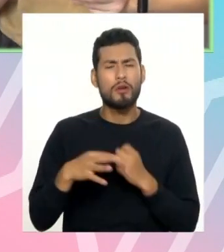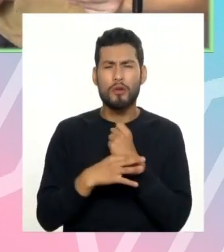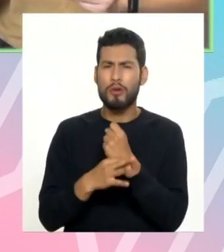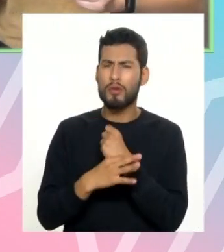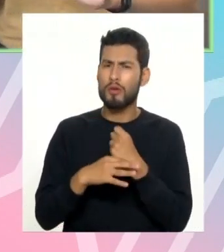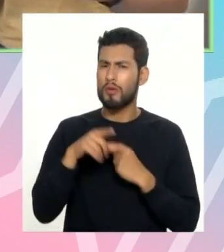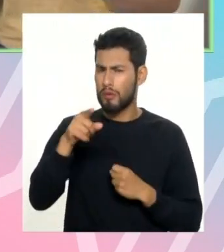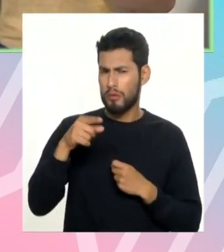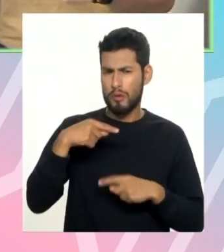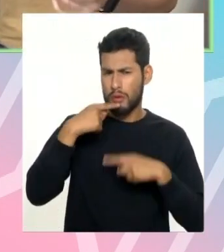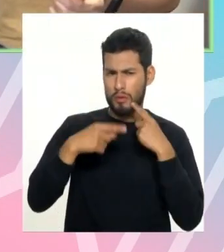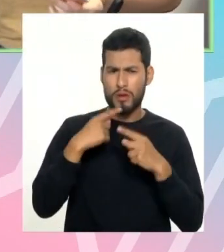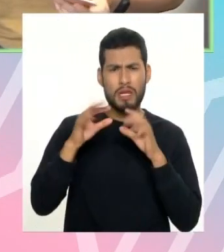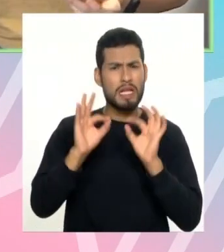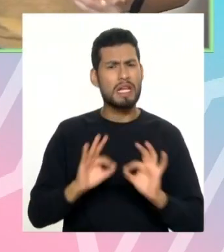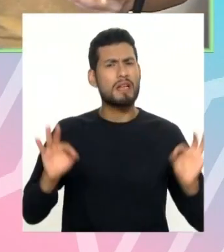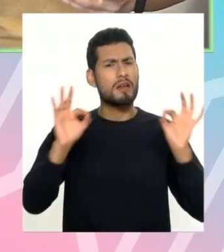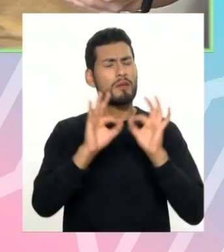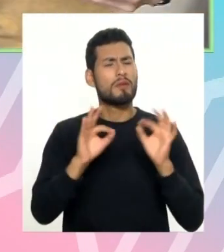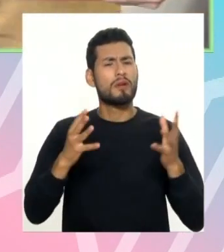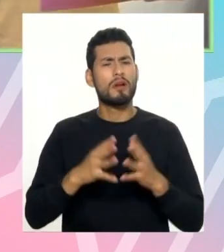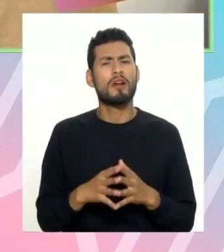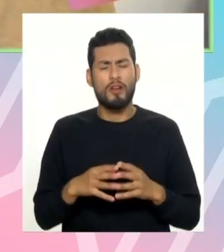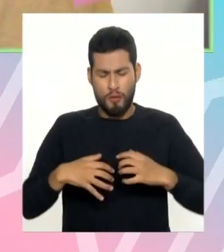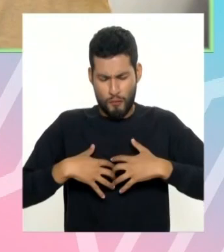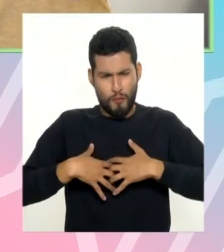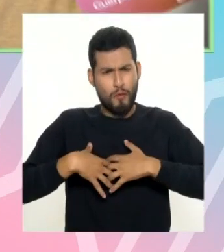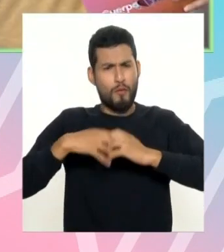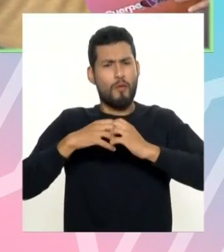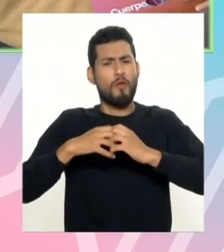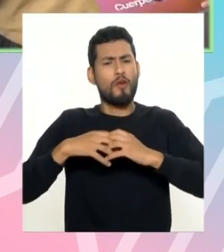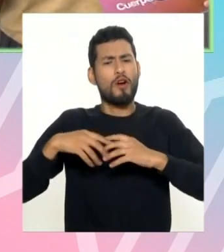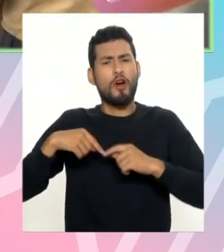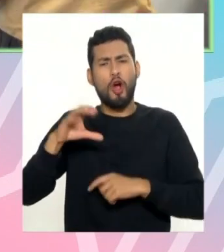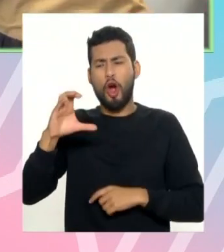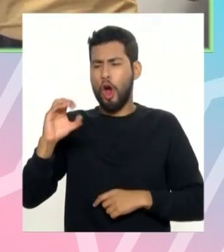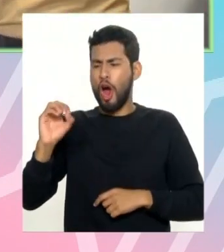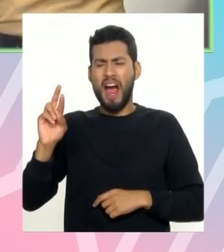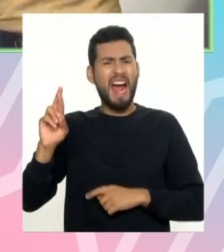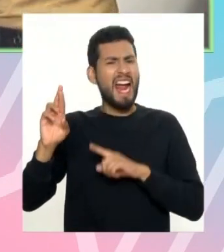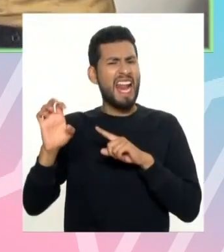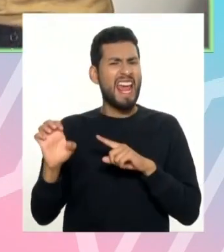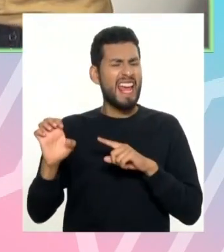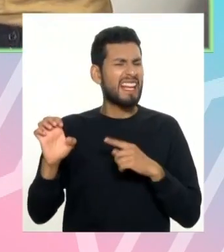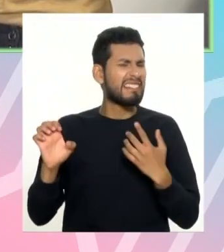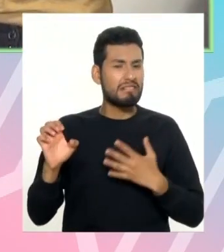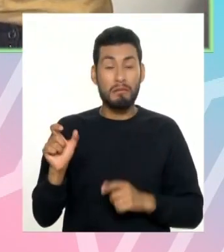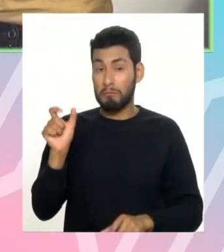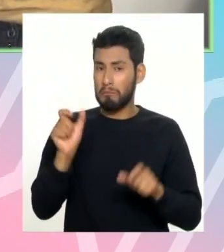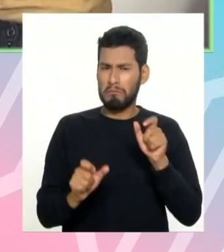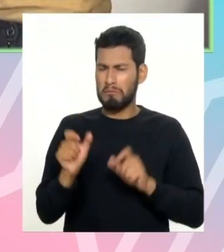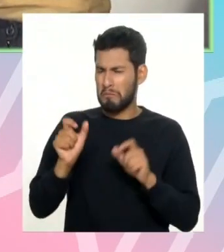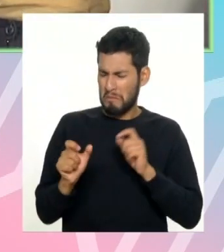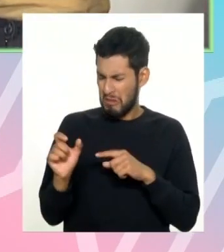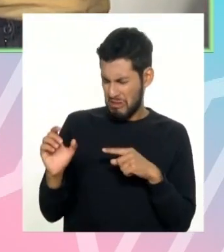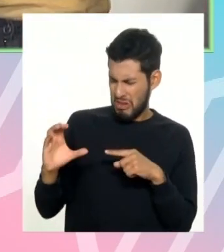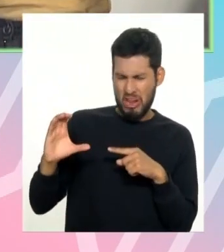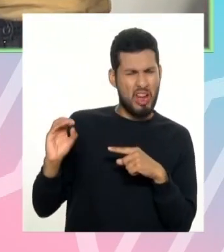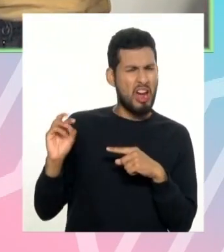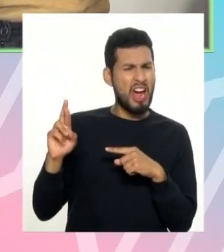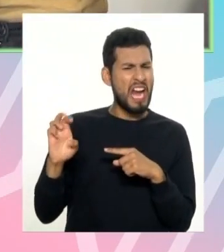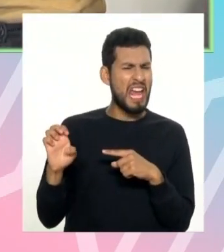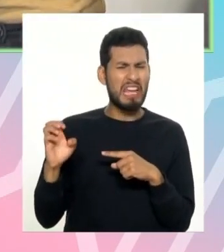usted había mencionado la importancia del fortalecimiento del core. Ahora, para las personas que de pronto no conocen lo que es el